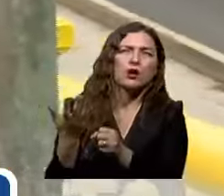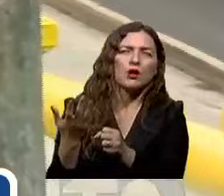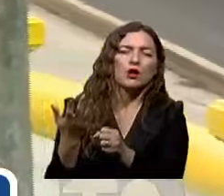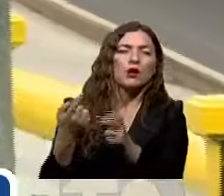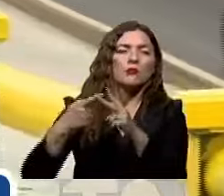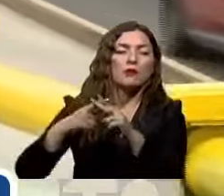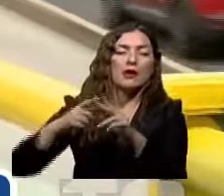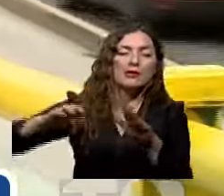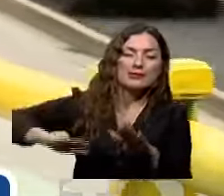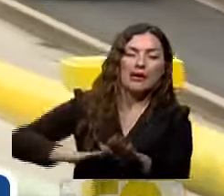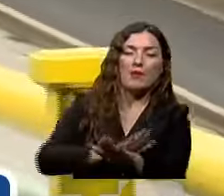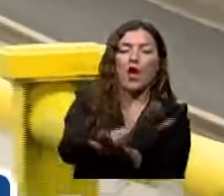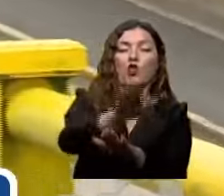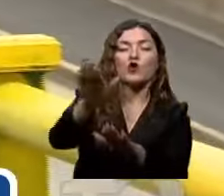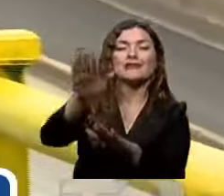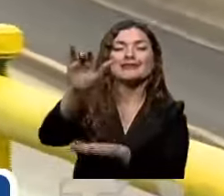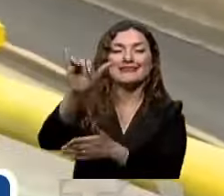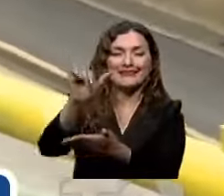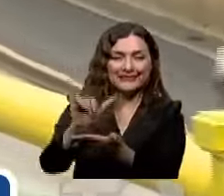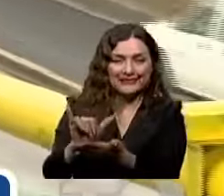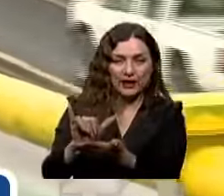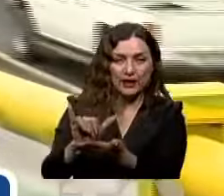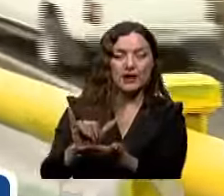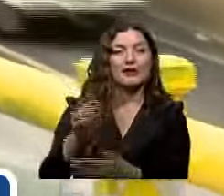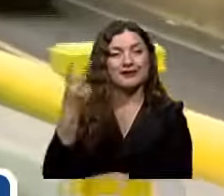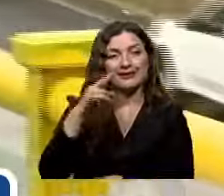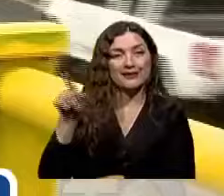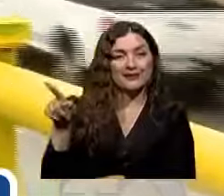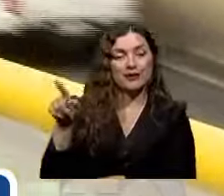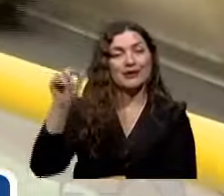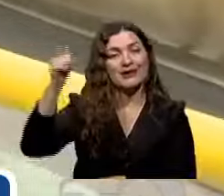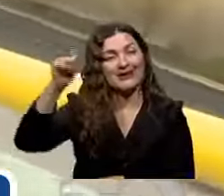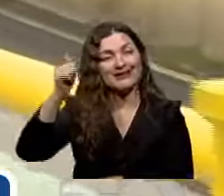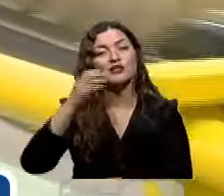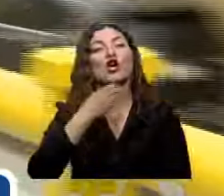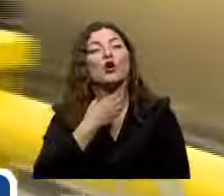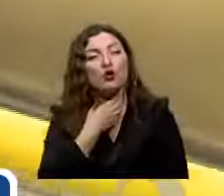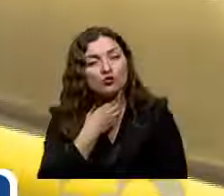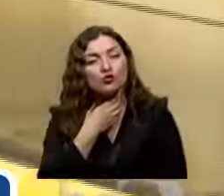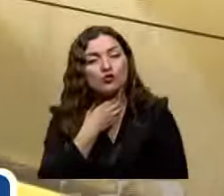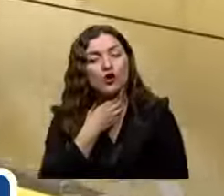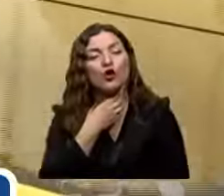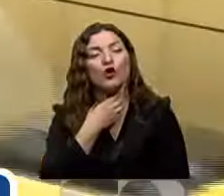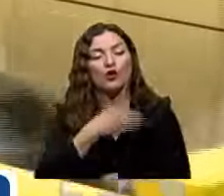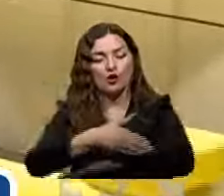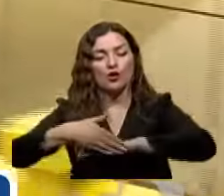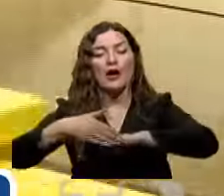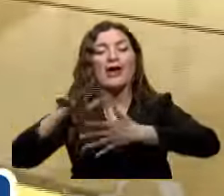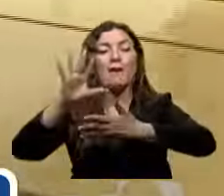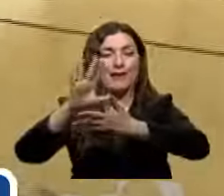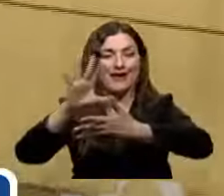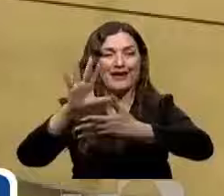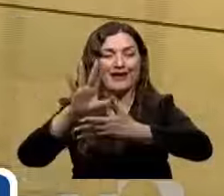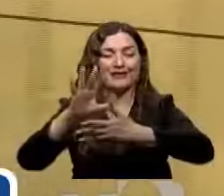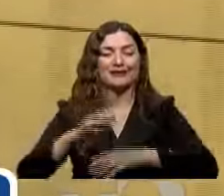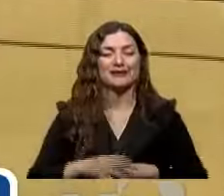todo el intercambiador de la Y, que viene a ser el deprimido que viene de la 10 de agosto, el deprimido de la América, y